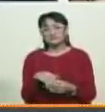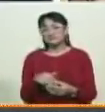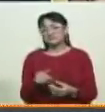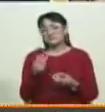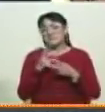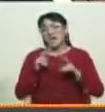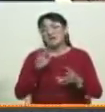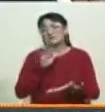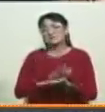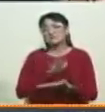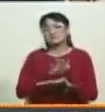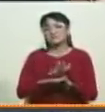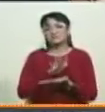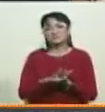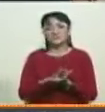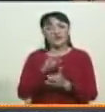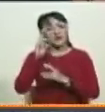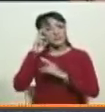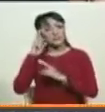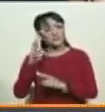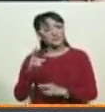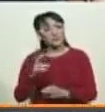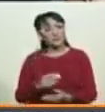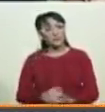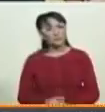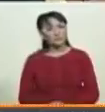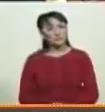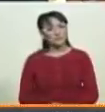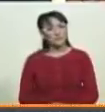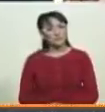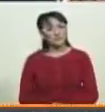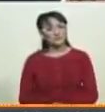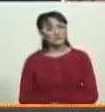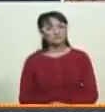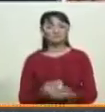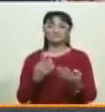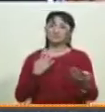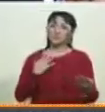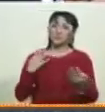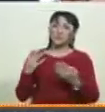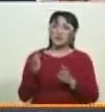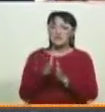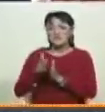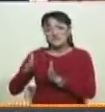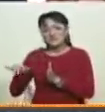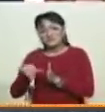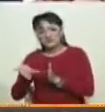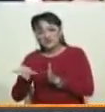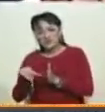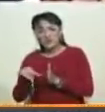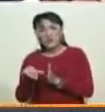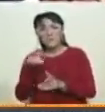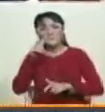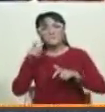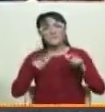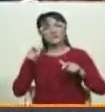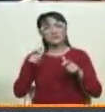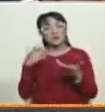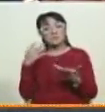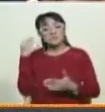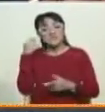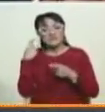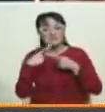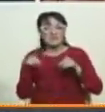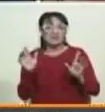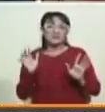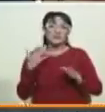pacífica, de manera tan respetuosa, alentando sobre todo la convivencia entre vecinos, la convivencia entre personas que pueden pensar